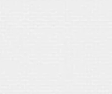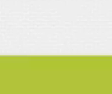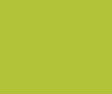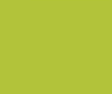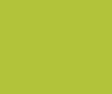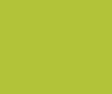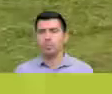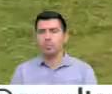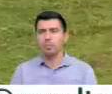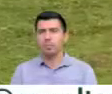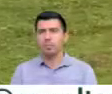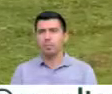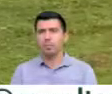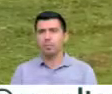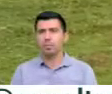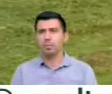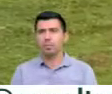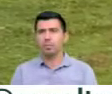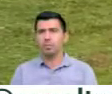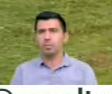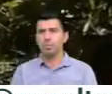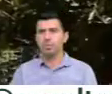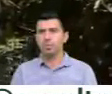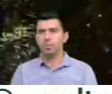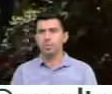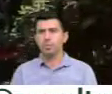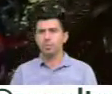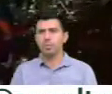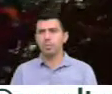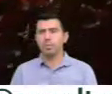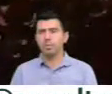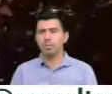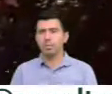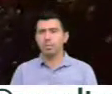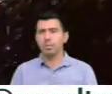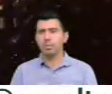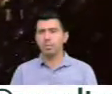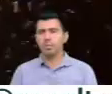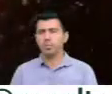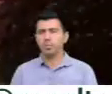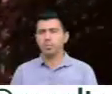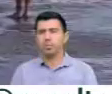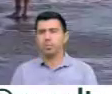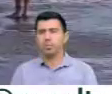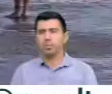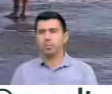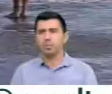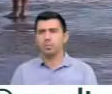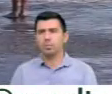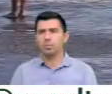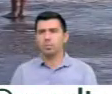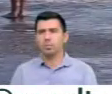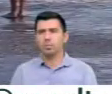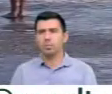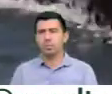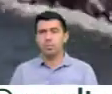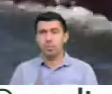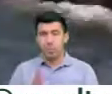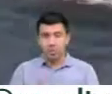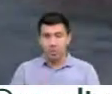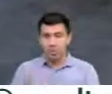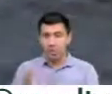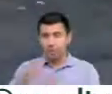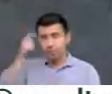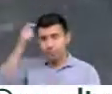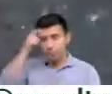canaltro.com. La importancia de este camino, localizado en la vereda Sabaneta que conduce de Guadalupe a la quebrada Las Gachas, data de